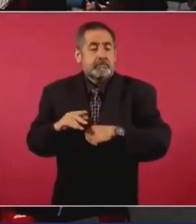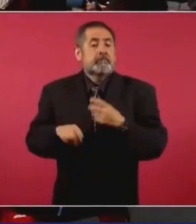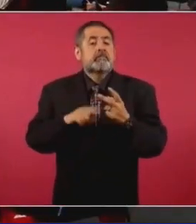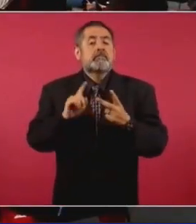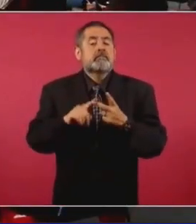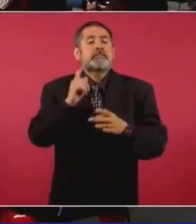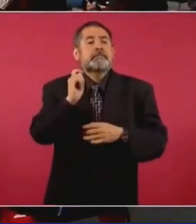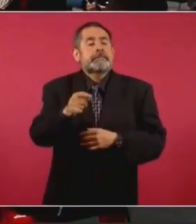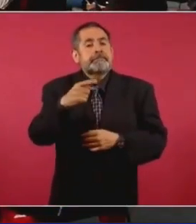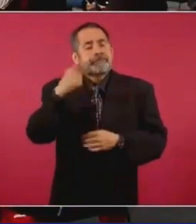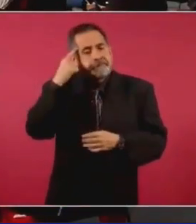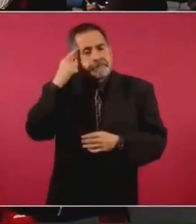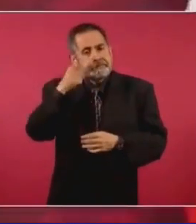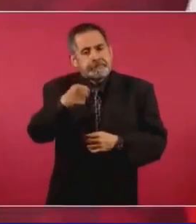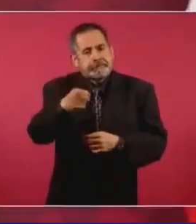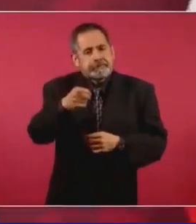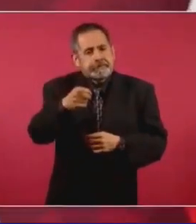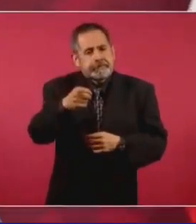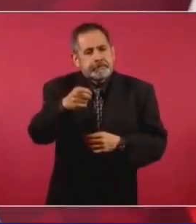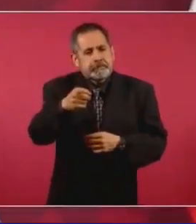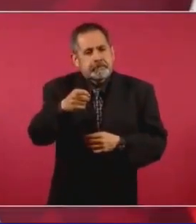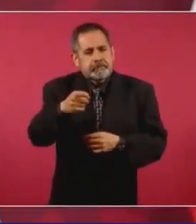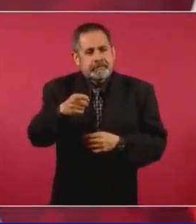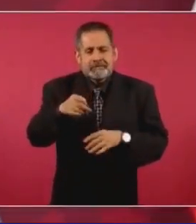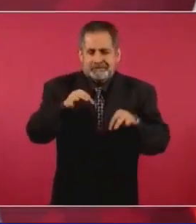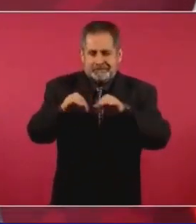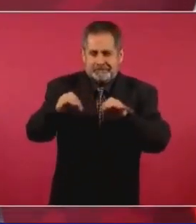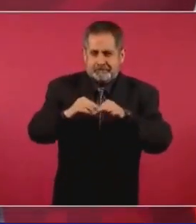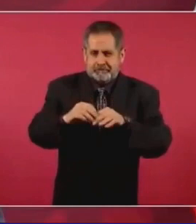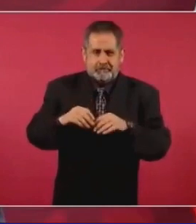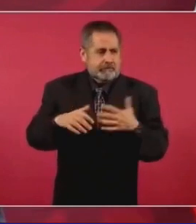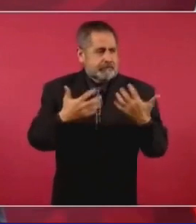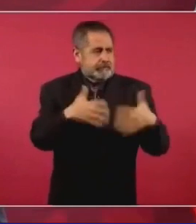la eliminación de la subcontratación,